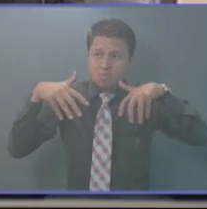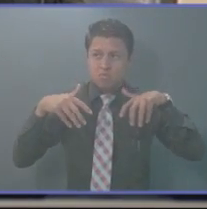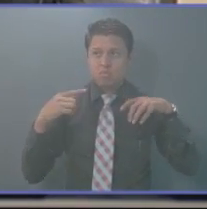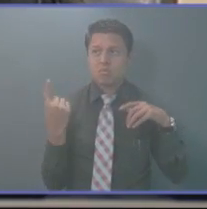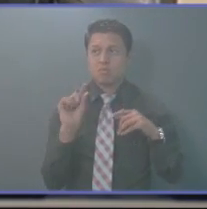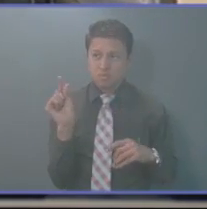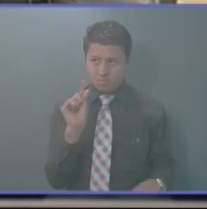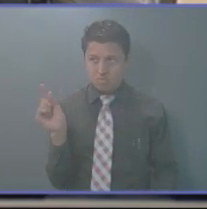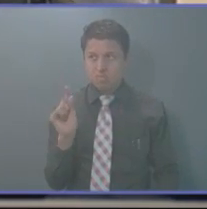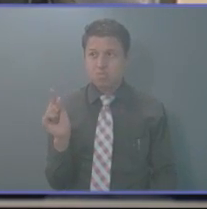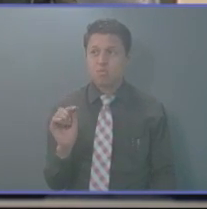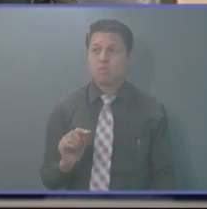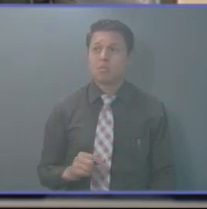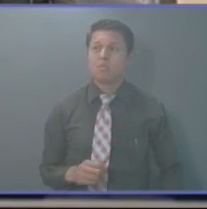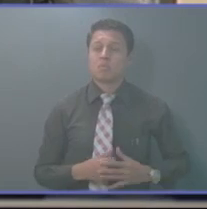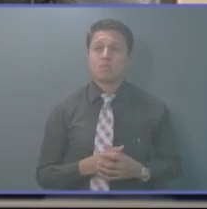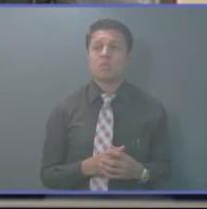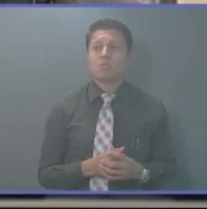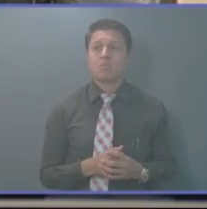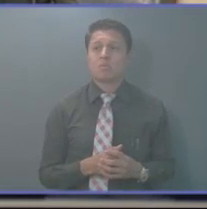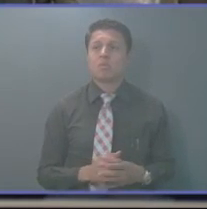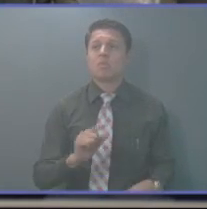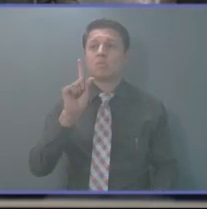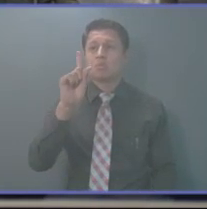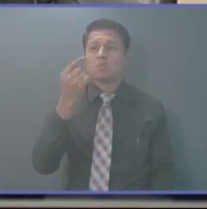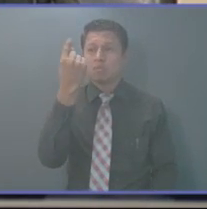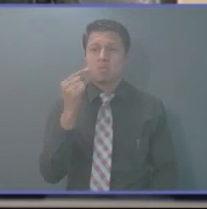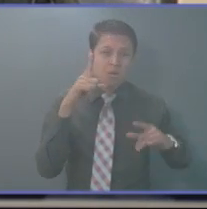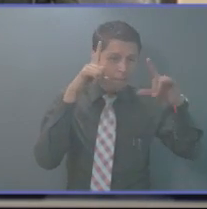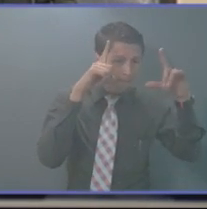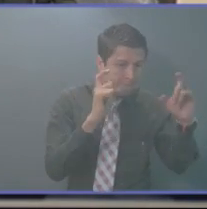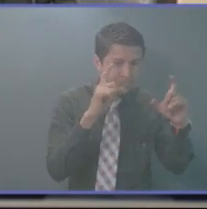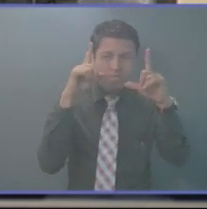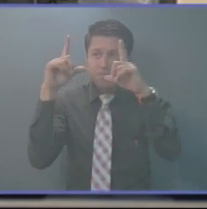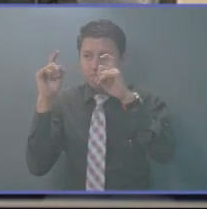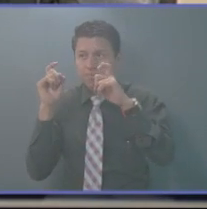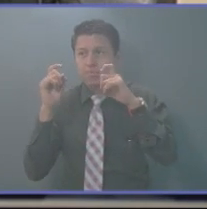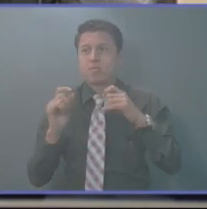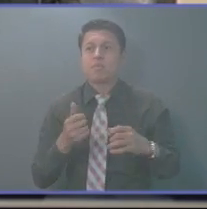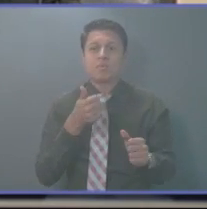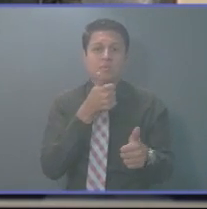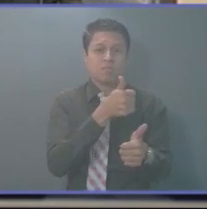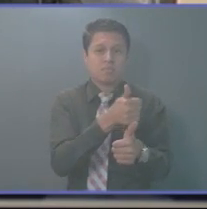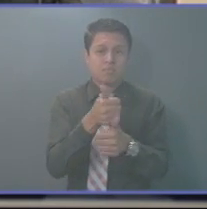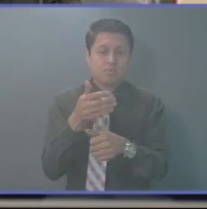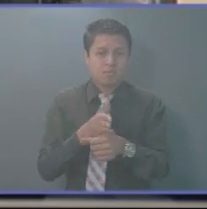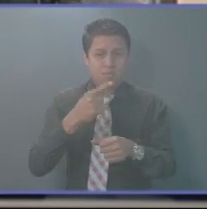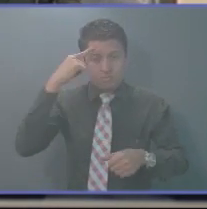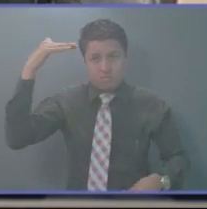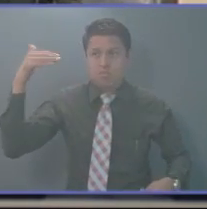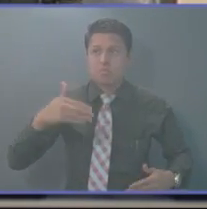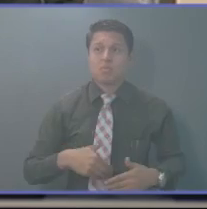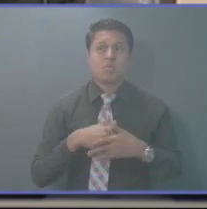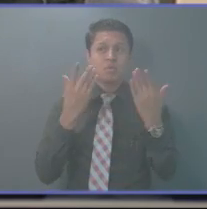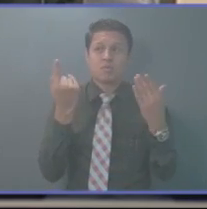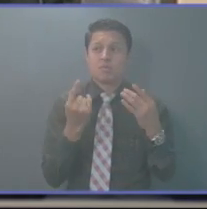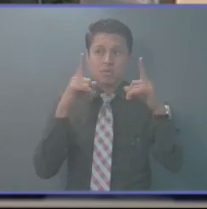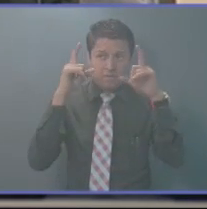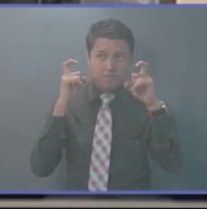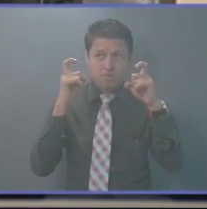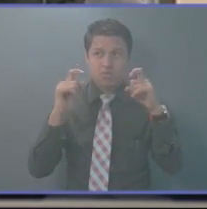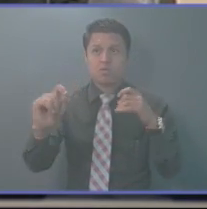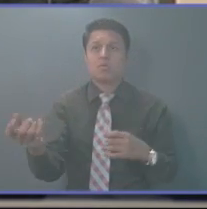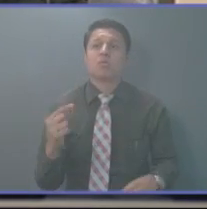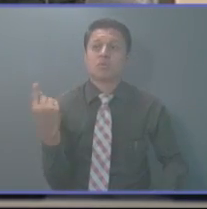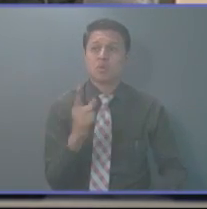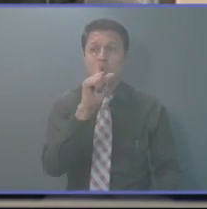iba a permitir un fotógrafo por grupo parlamentario. No iban a haber fotógrafos institucionales